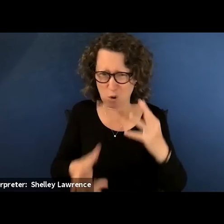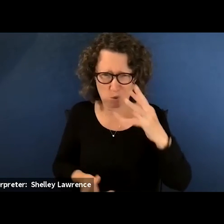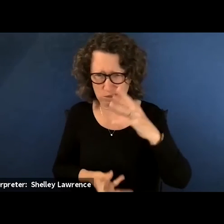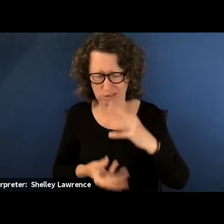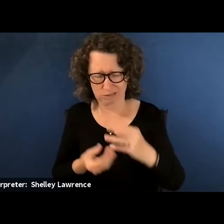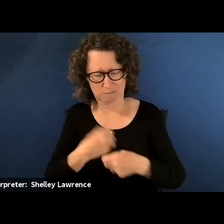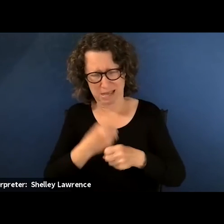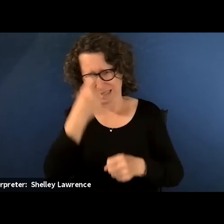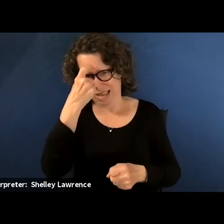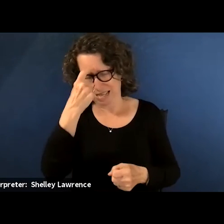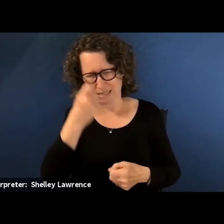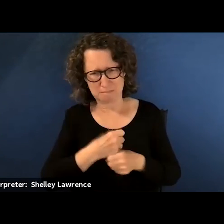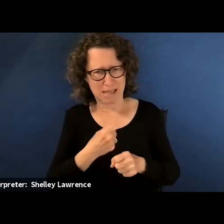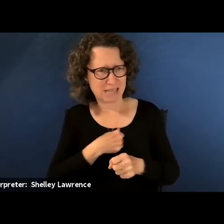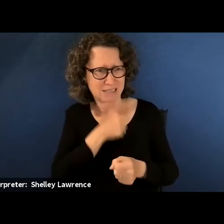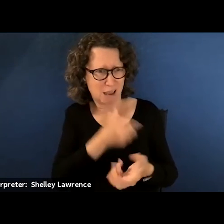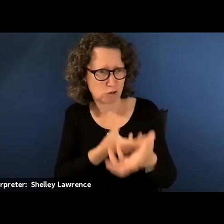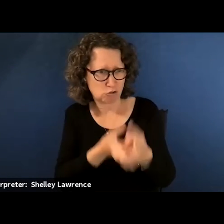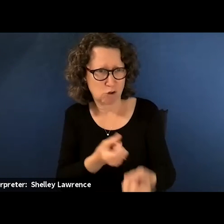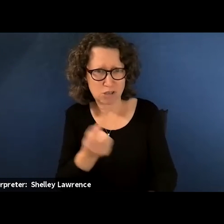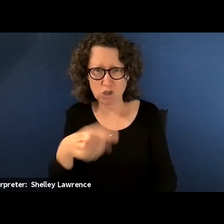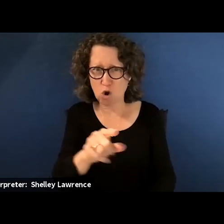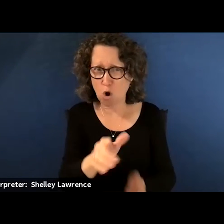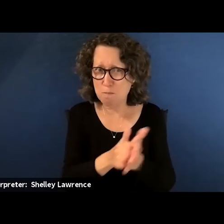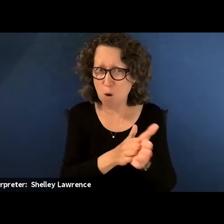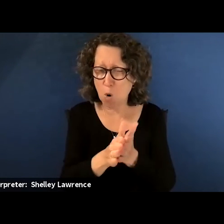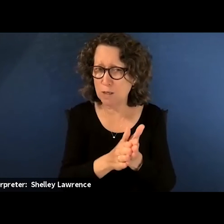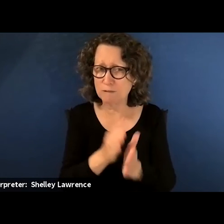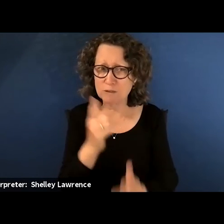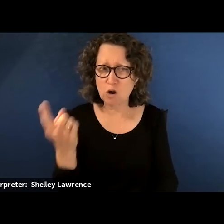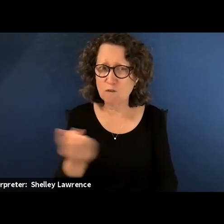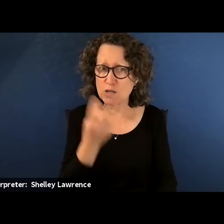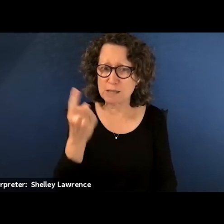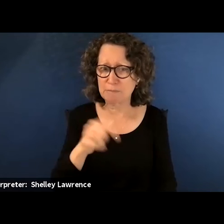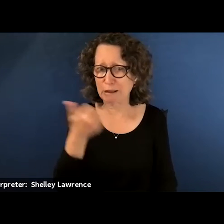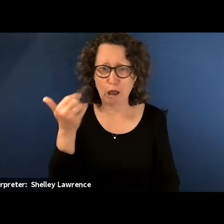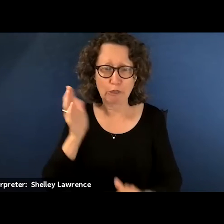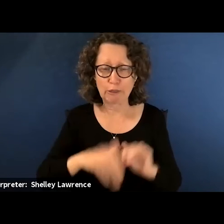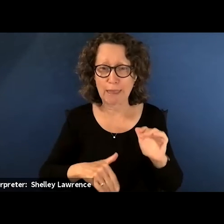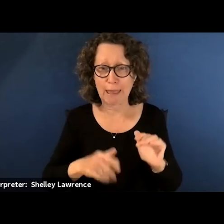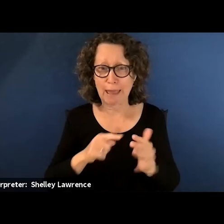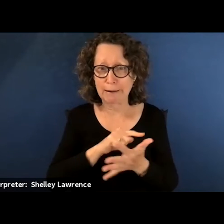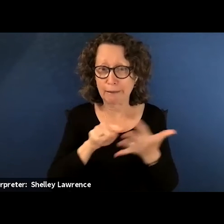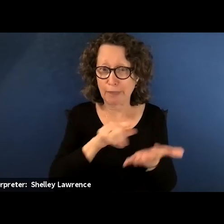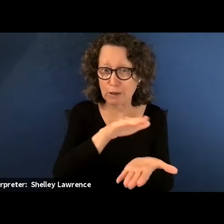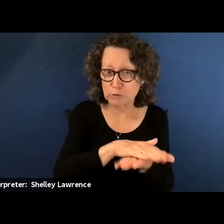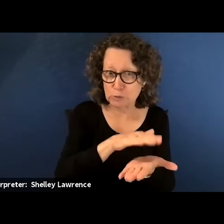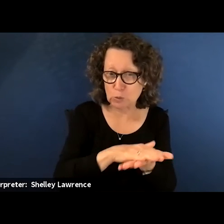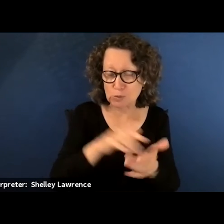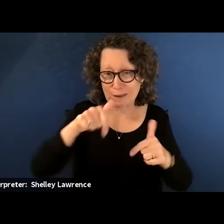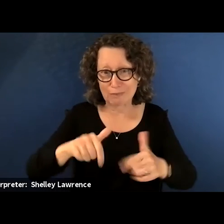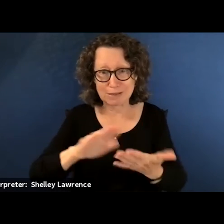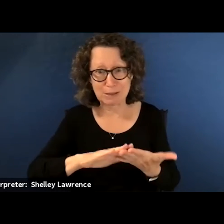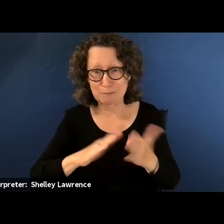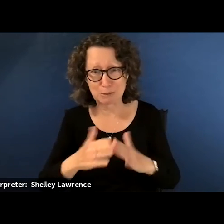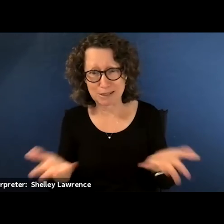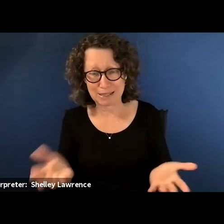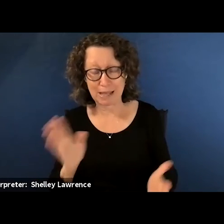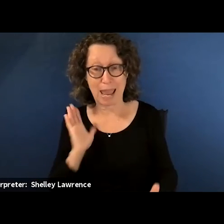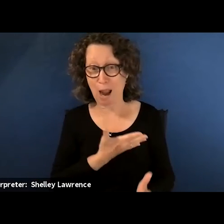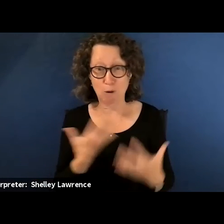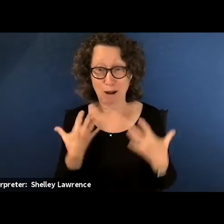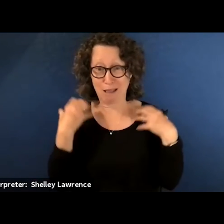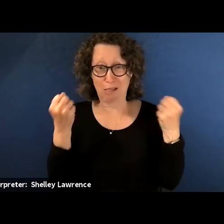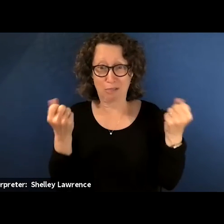de cosas que pues no tienen sentido. Esto no nos permite confiar en de que ustedes están